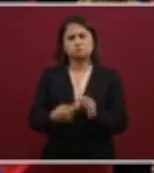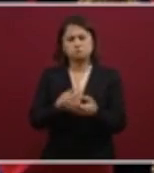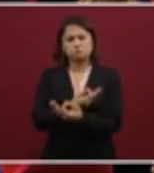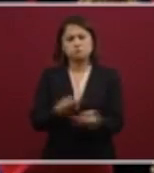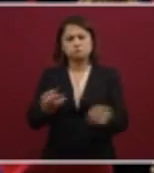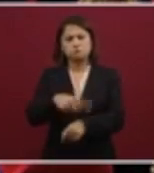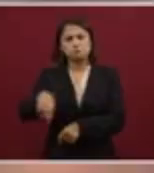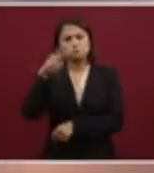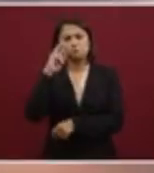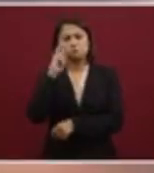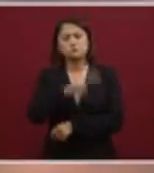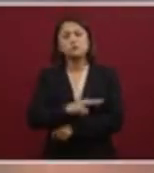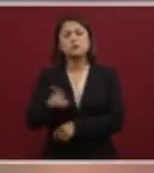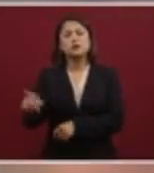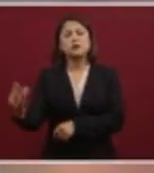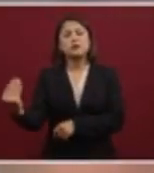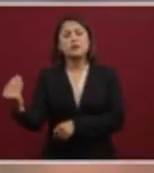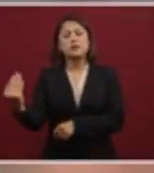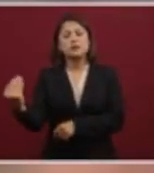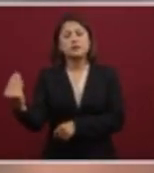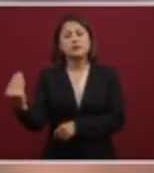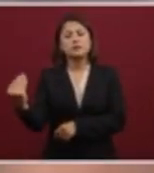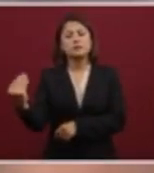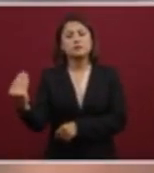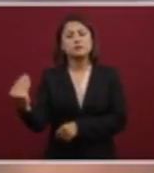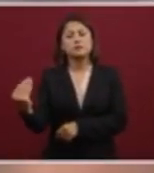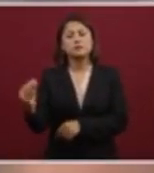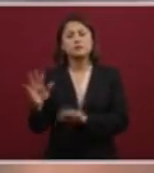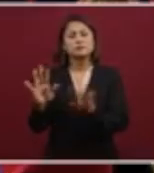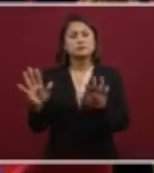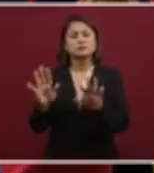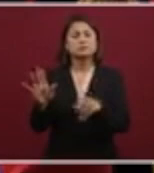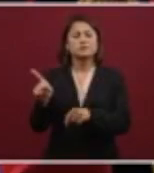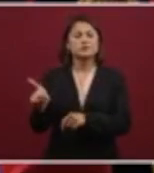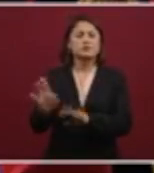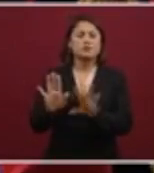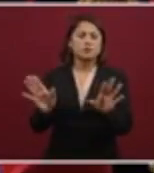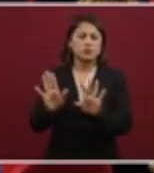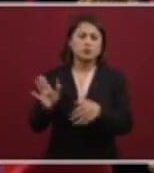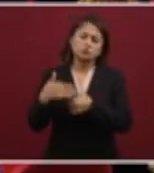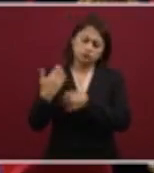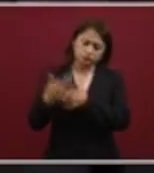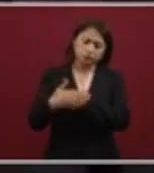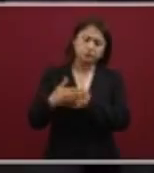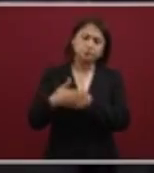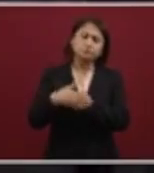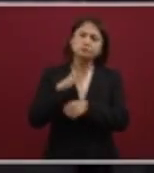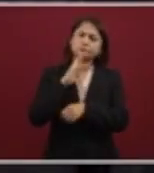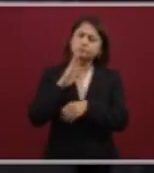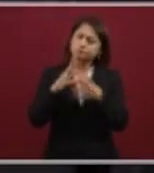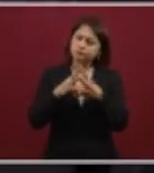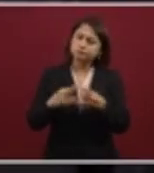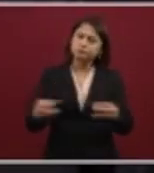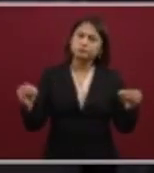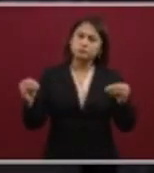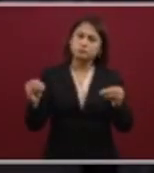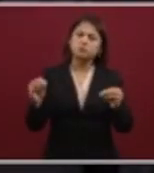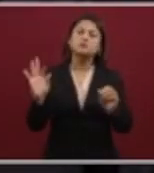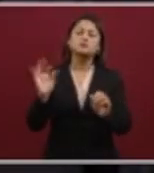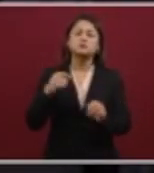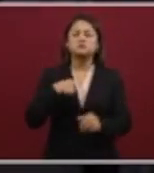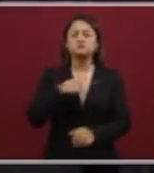las ofertas sobre esta mega licitación? No, es que se va a resolver, yo espero que antes de eso. ¿Desde